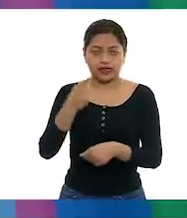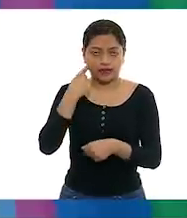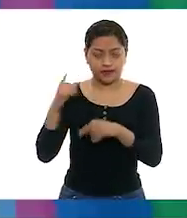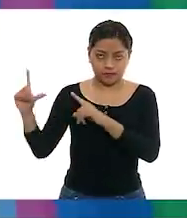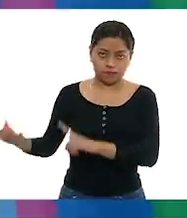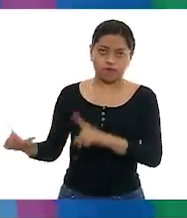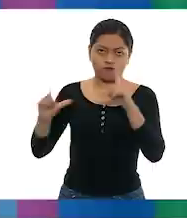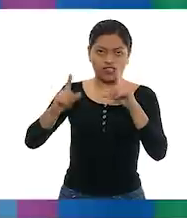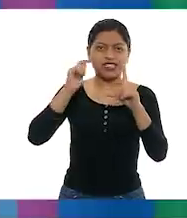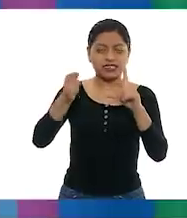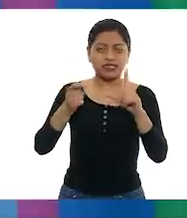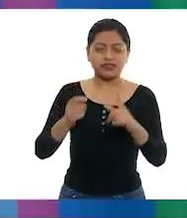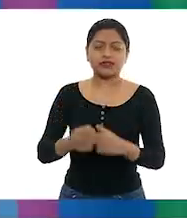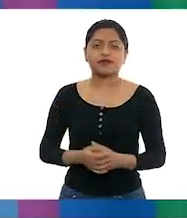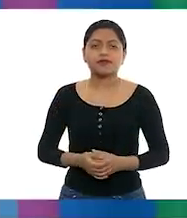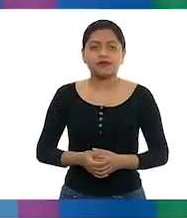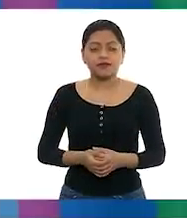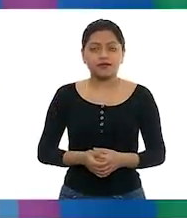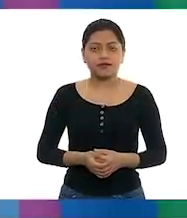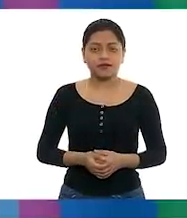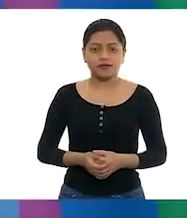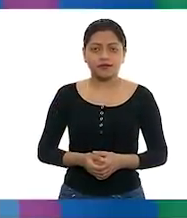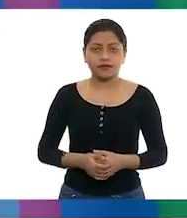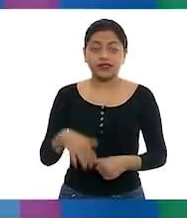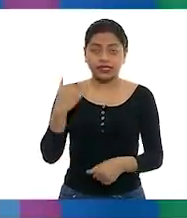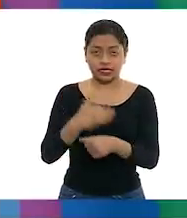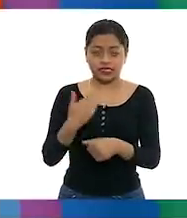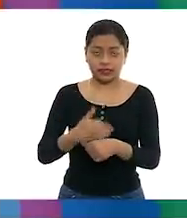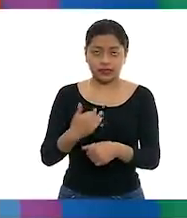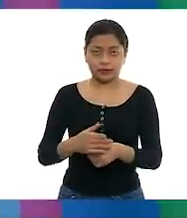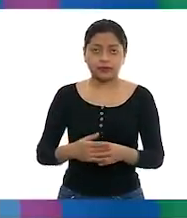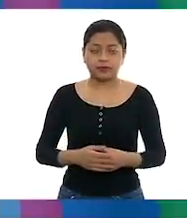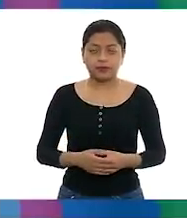diapositiva el significado principal que se le da en la actualidad.